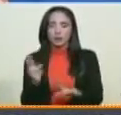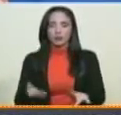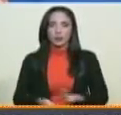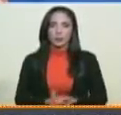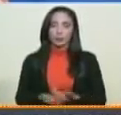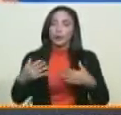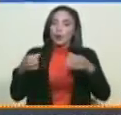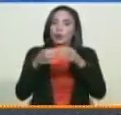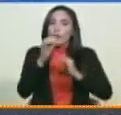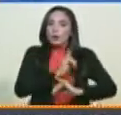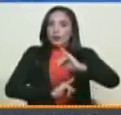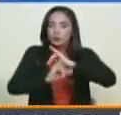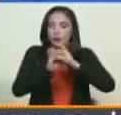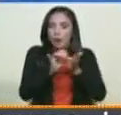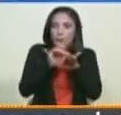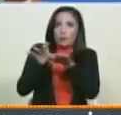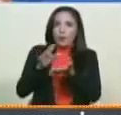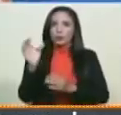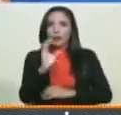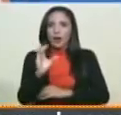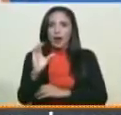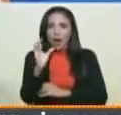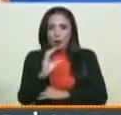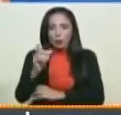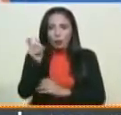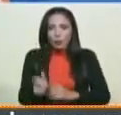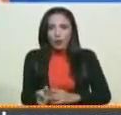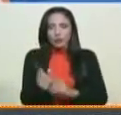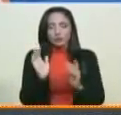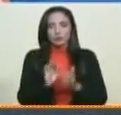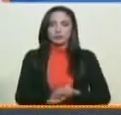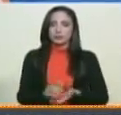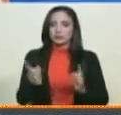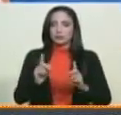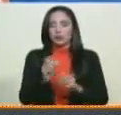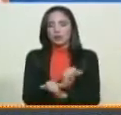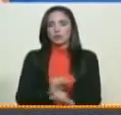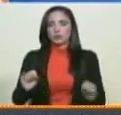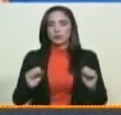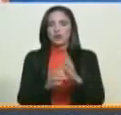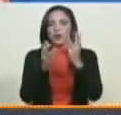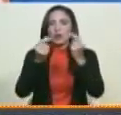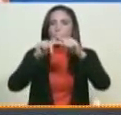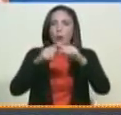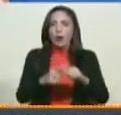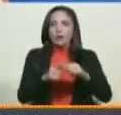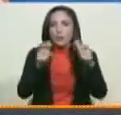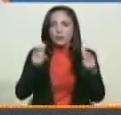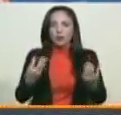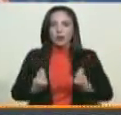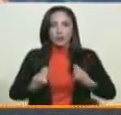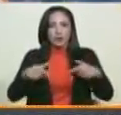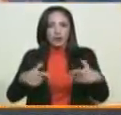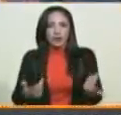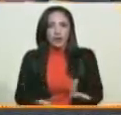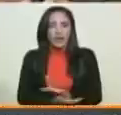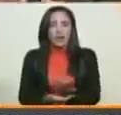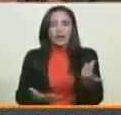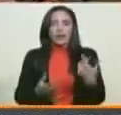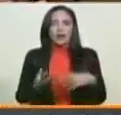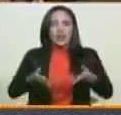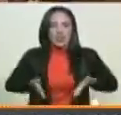organismos internacionales y por parte del gobierno de Colombia también. ¿Cuánto? Se pierde de